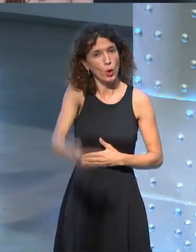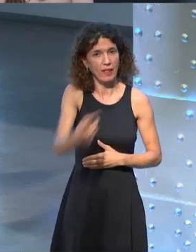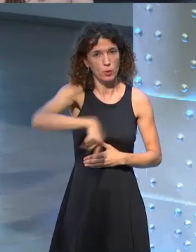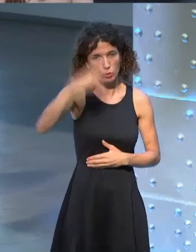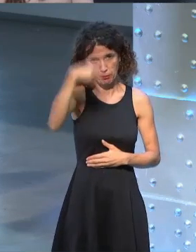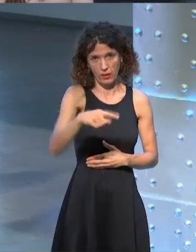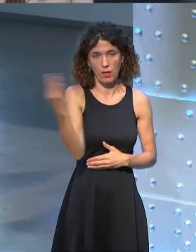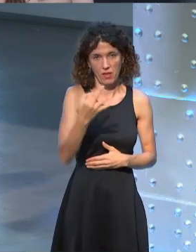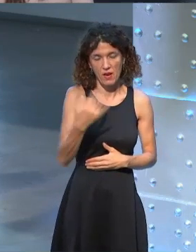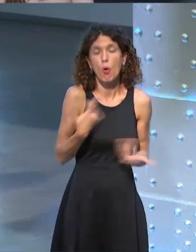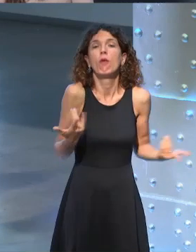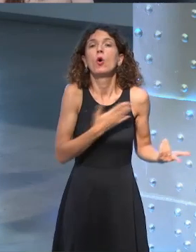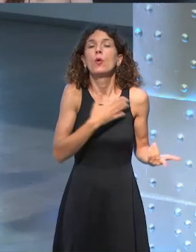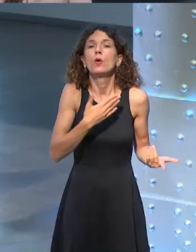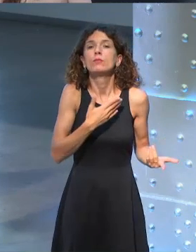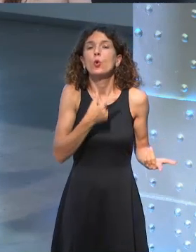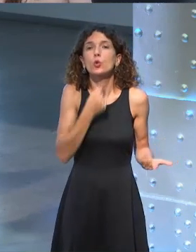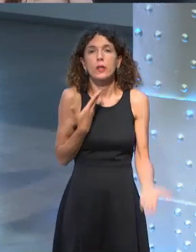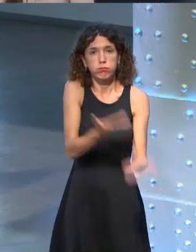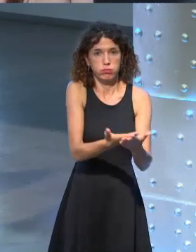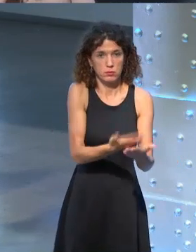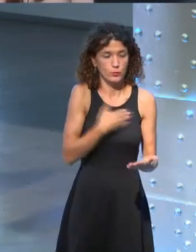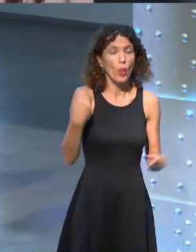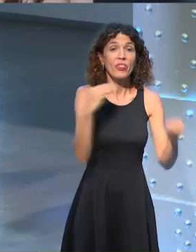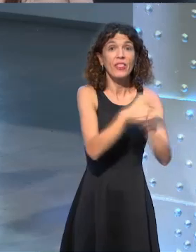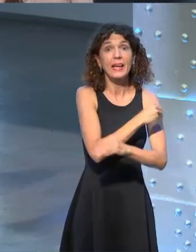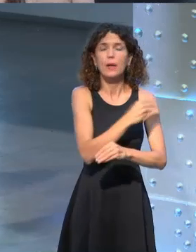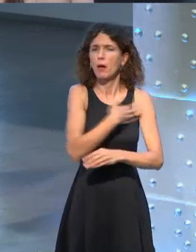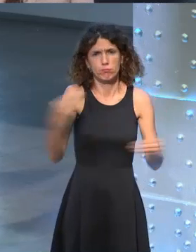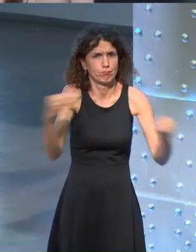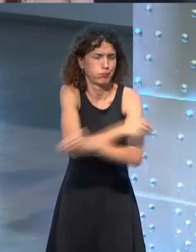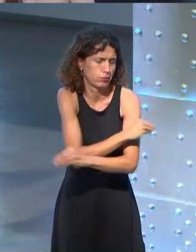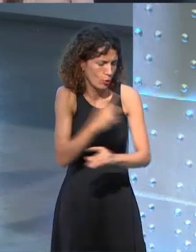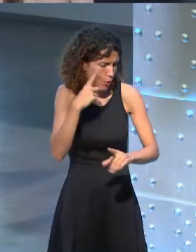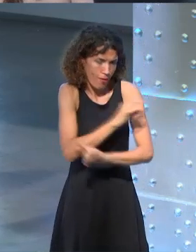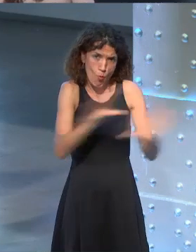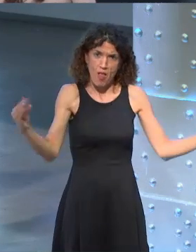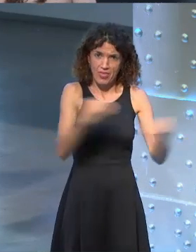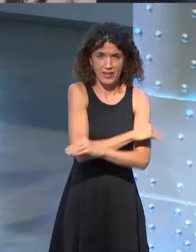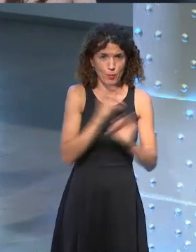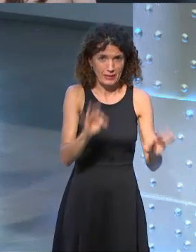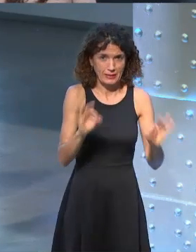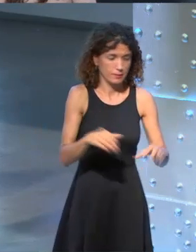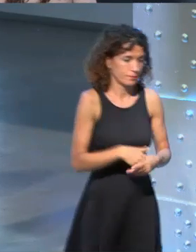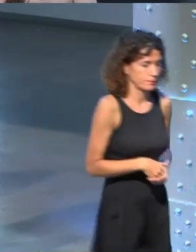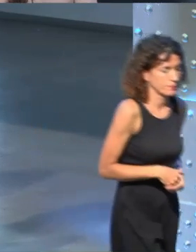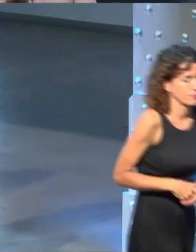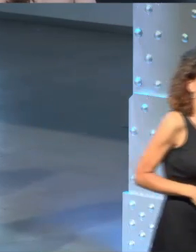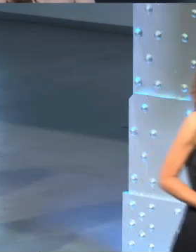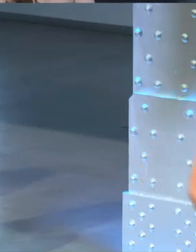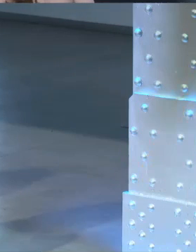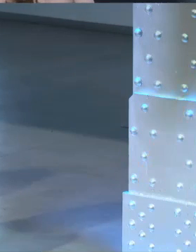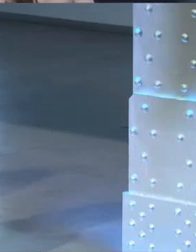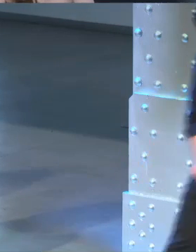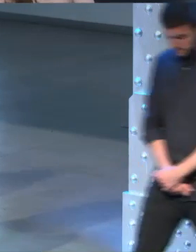en cuenta. A mí me gustaría ponerlo sobre la mesa. No es bueno discrepar, ¿eh? Yo discrepo totalmente, maravilloso, pero es muy bueno y además hay jóvenes en la sala que están